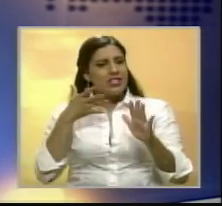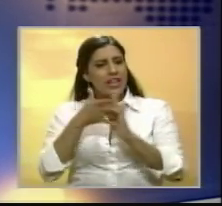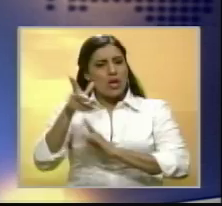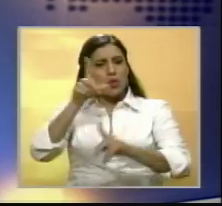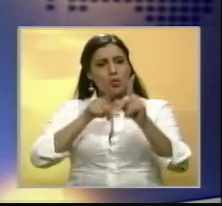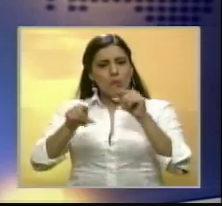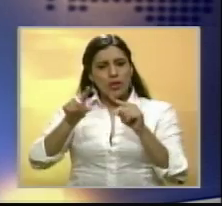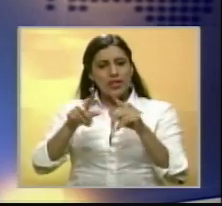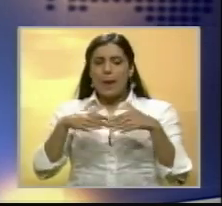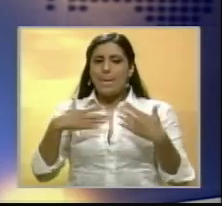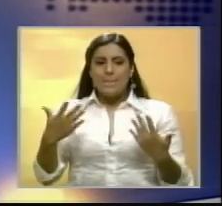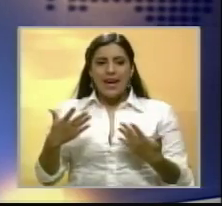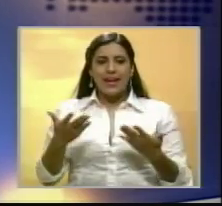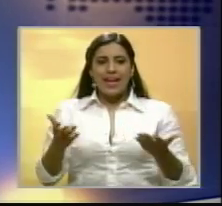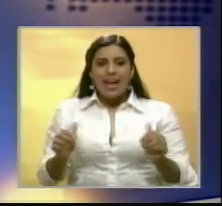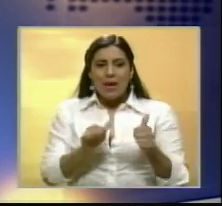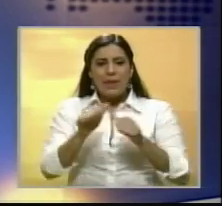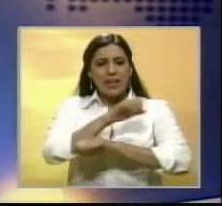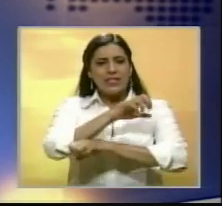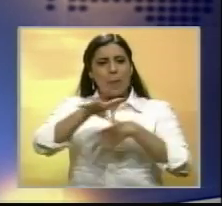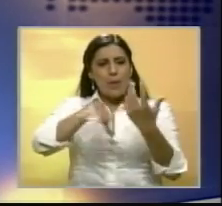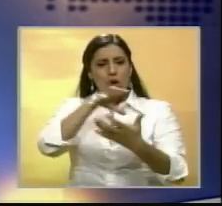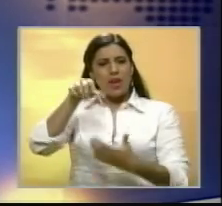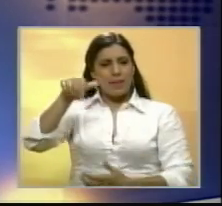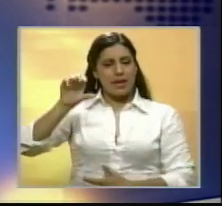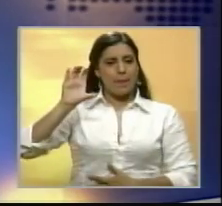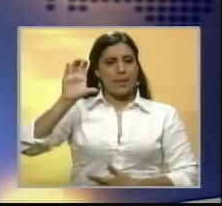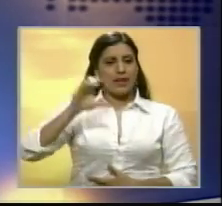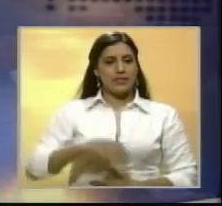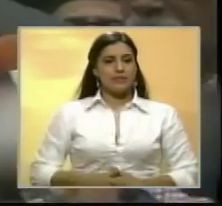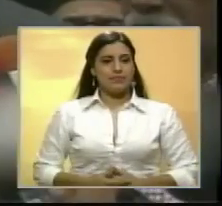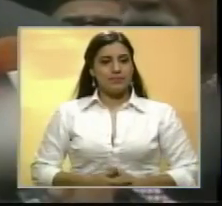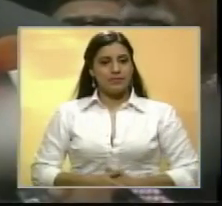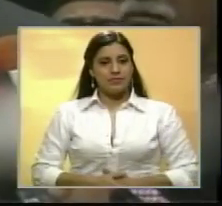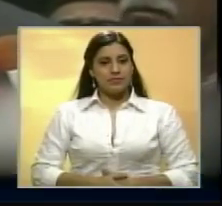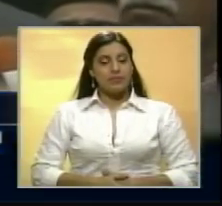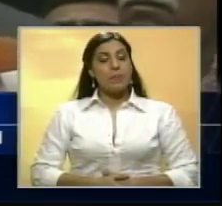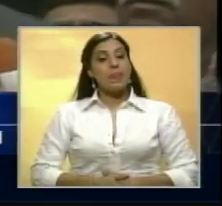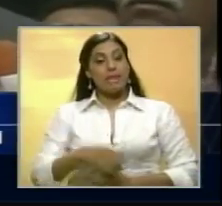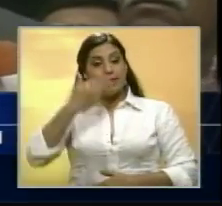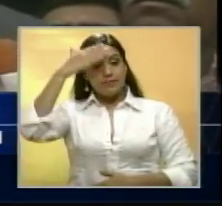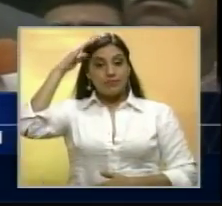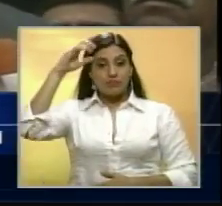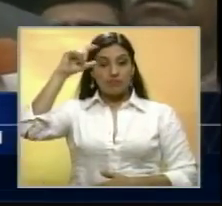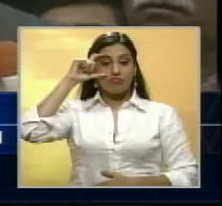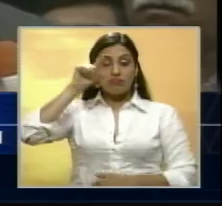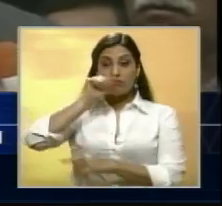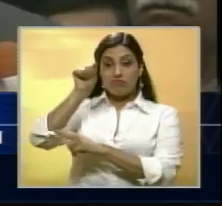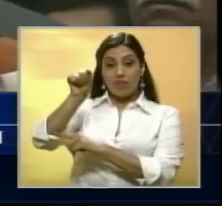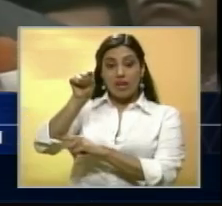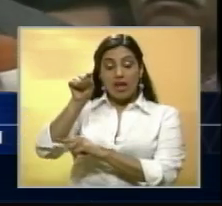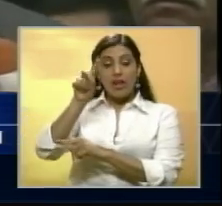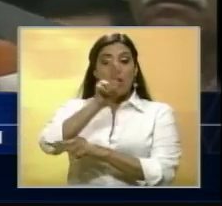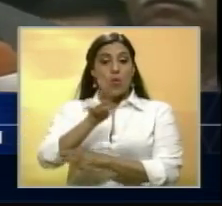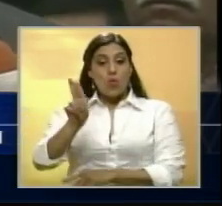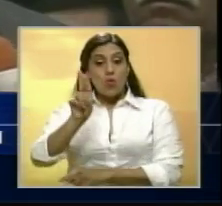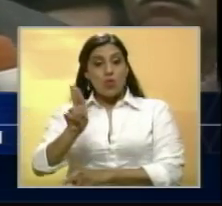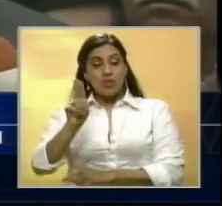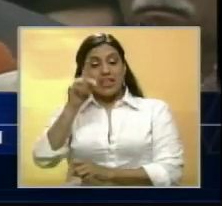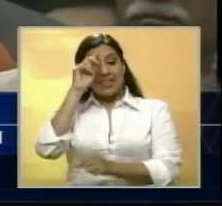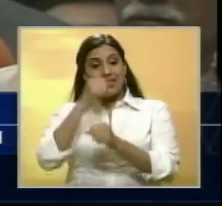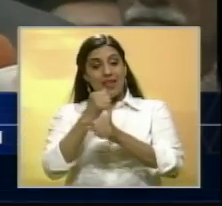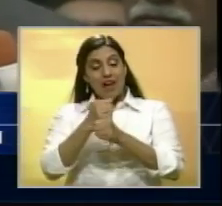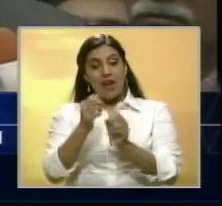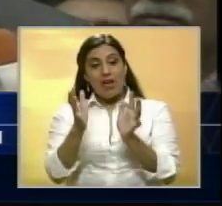cuenta en Twitter para propiciar un estallido social en el país. Él utilizó a operadores del estado